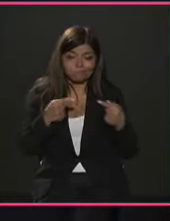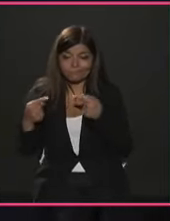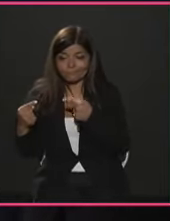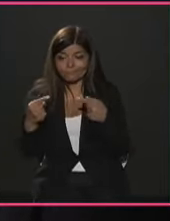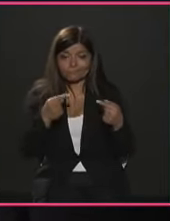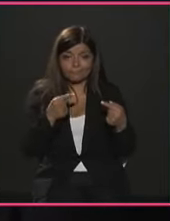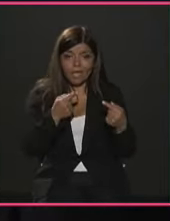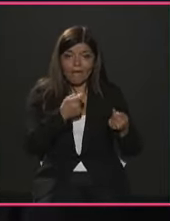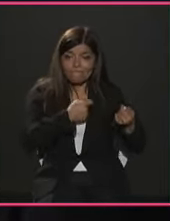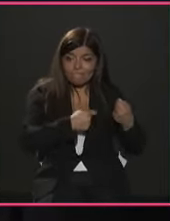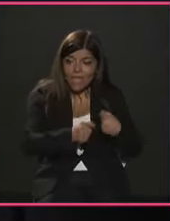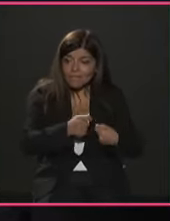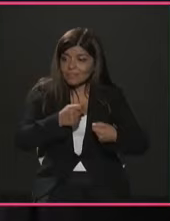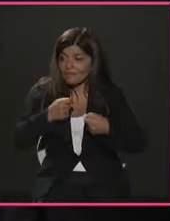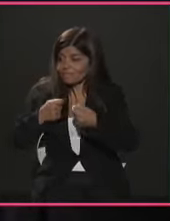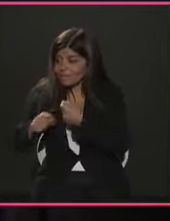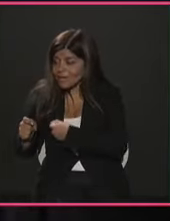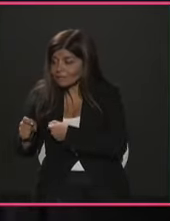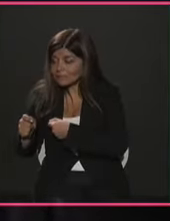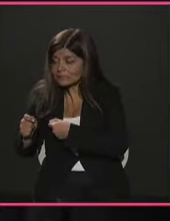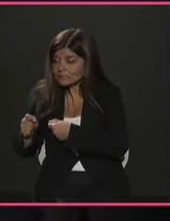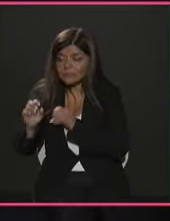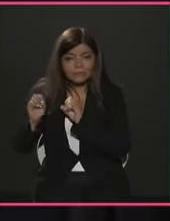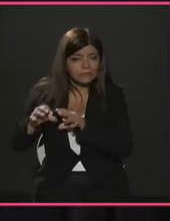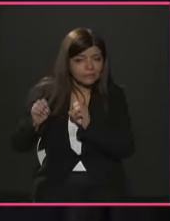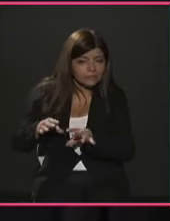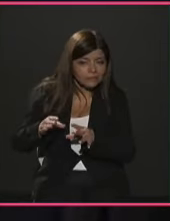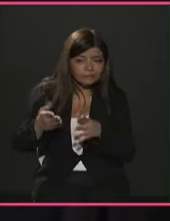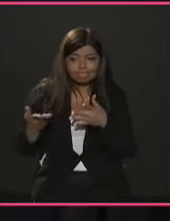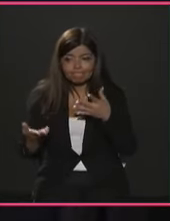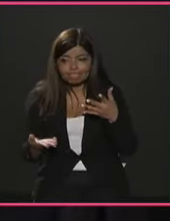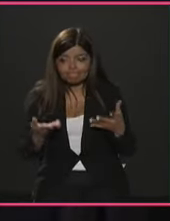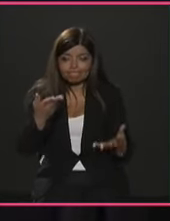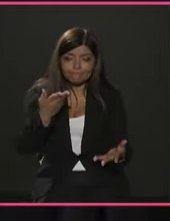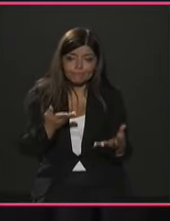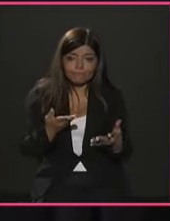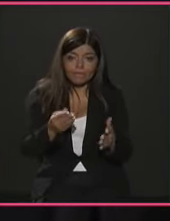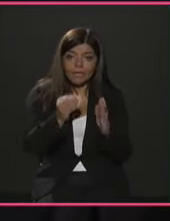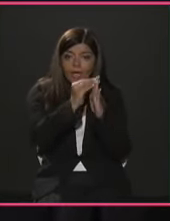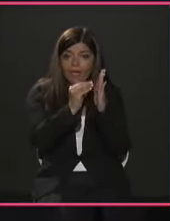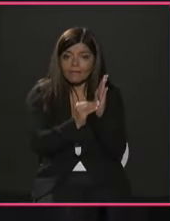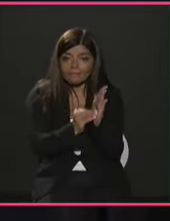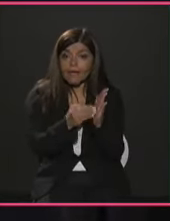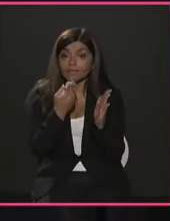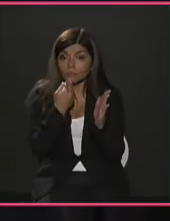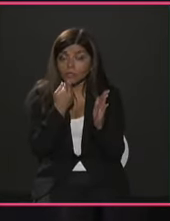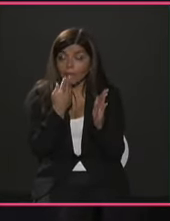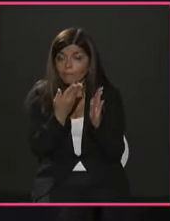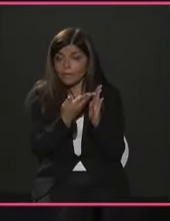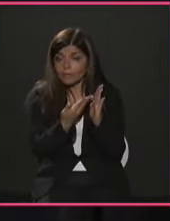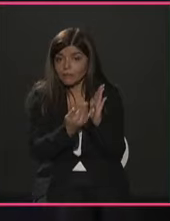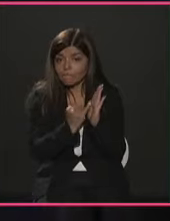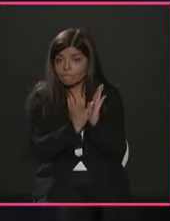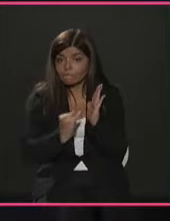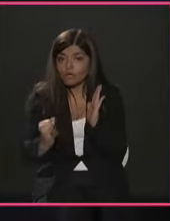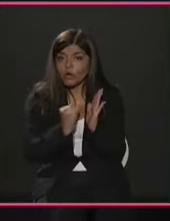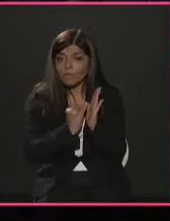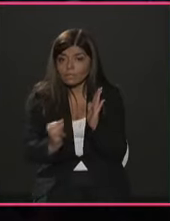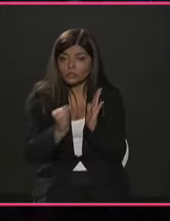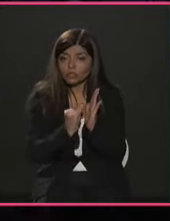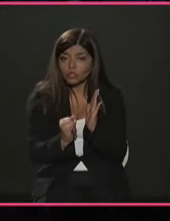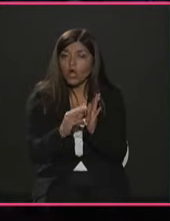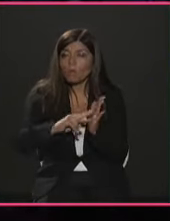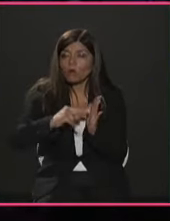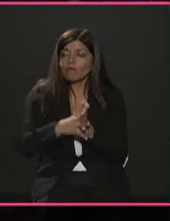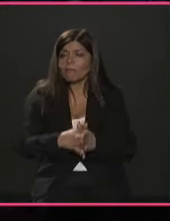del negocio también hay datos compartidos que son un